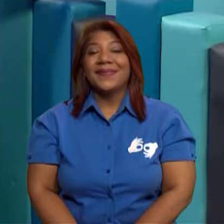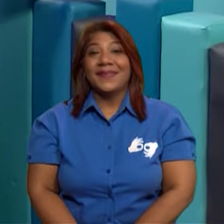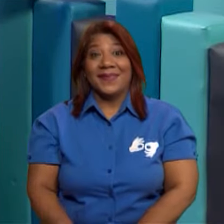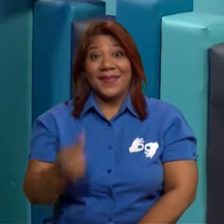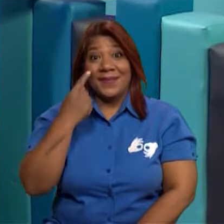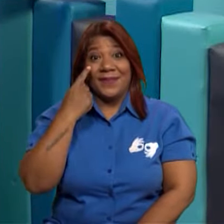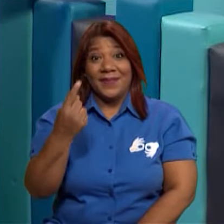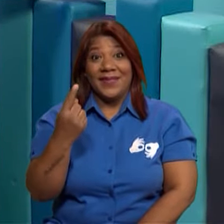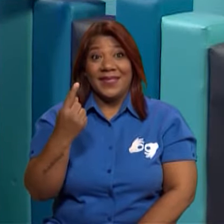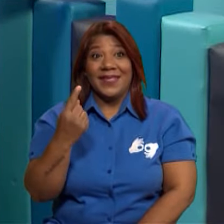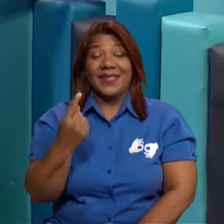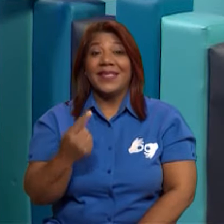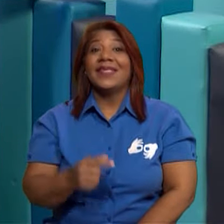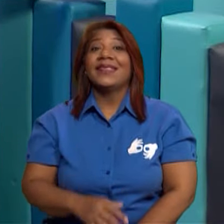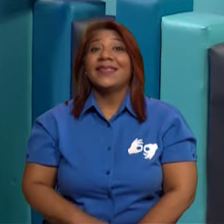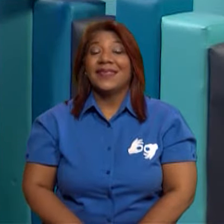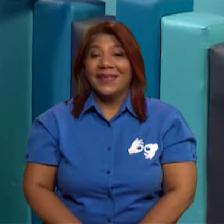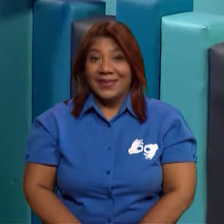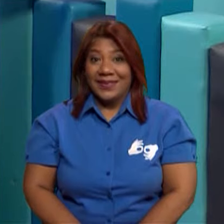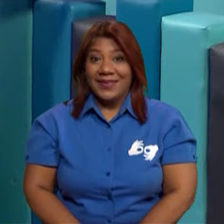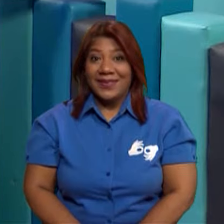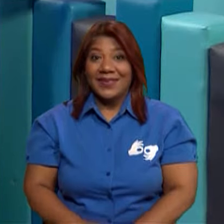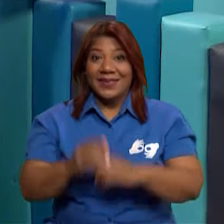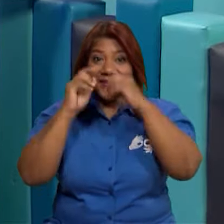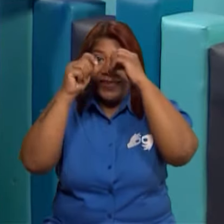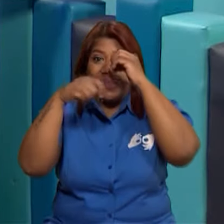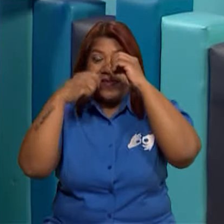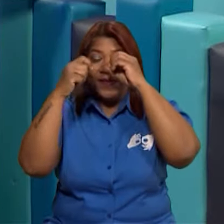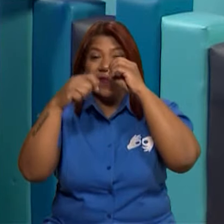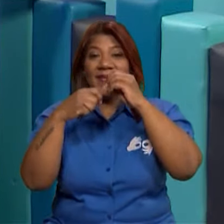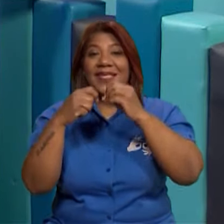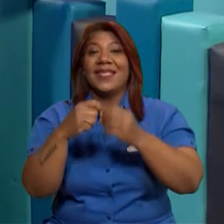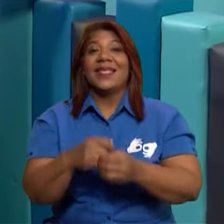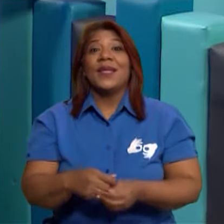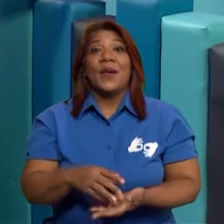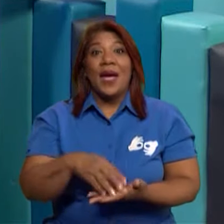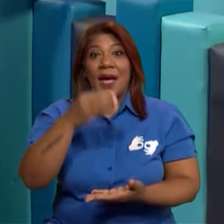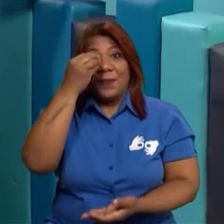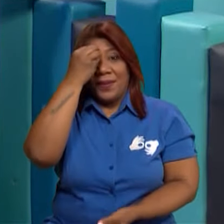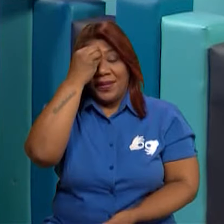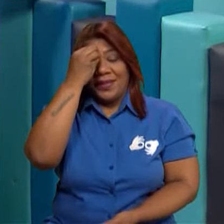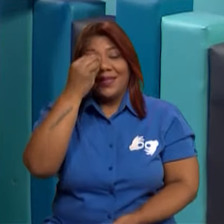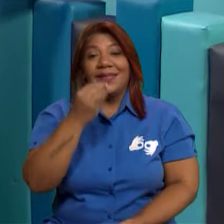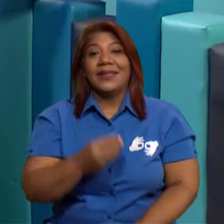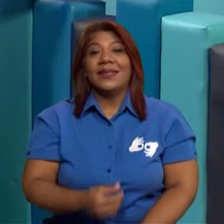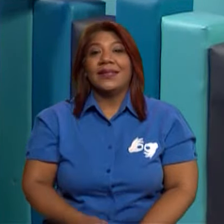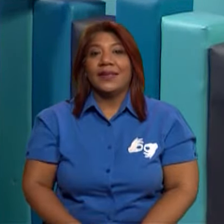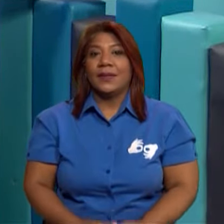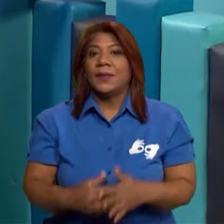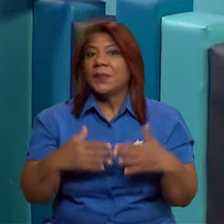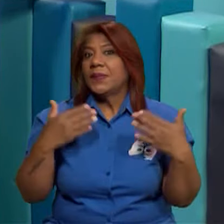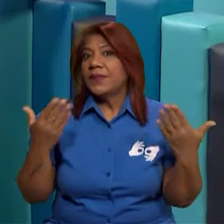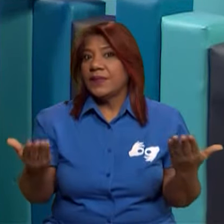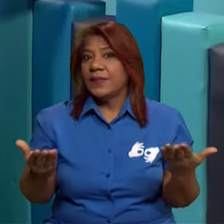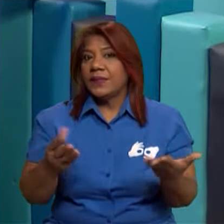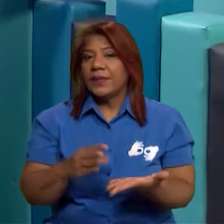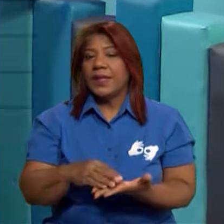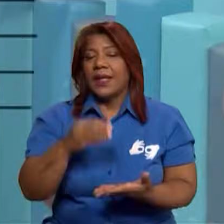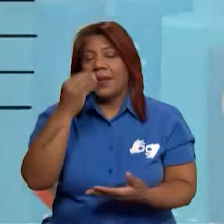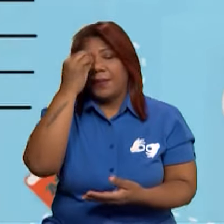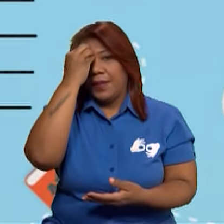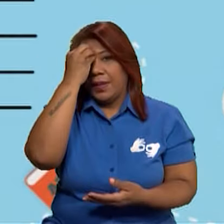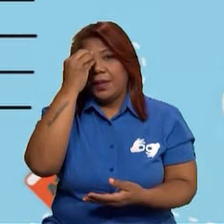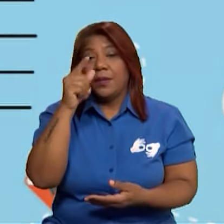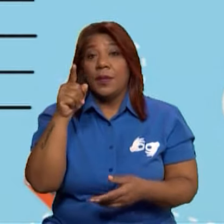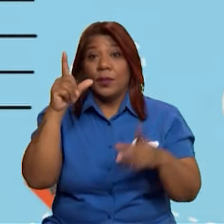Bien, de esta manera, ¿te gustó el video? ¿Viste que se aprende mucho? Bien, ¿qué aprendí? Aquí puedes